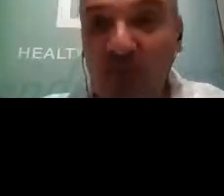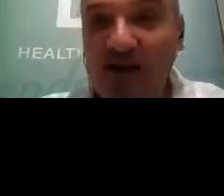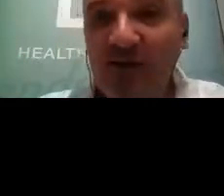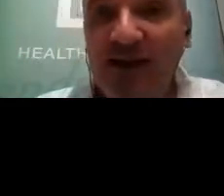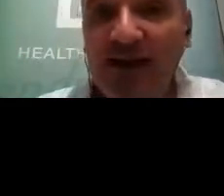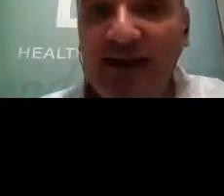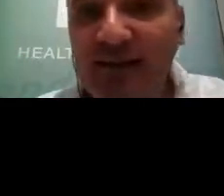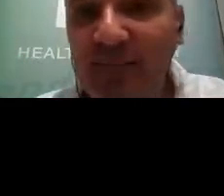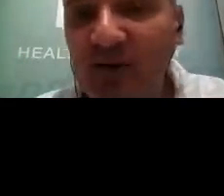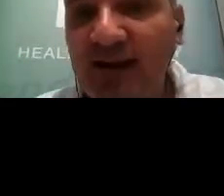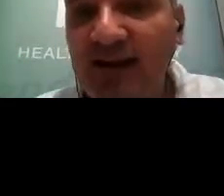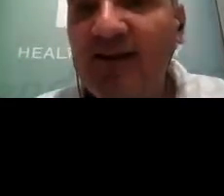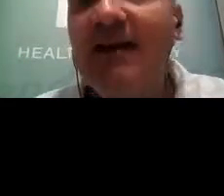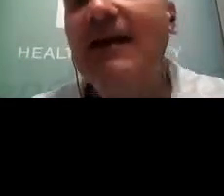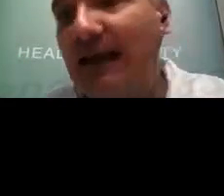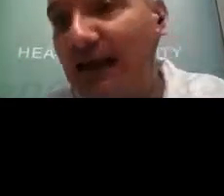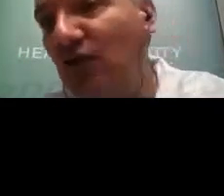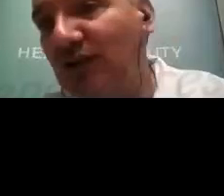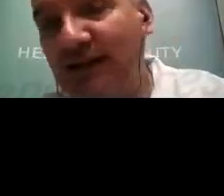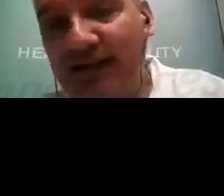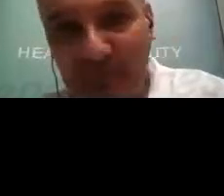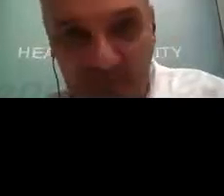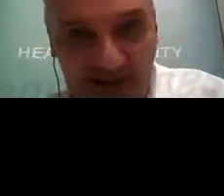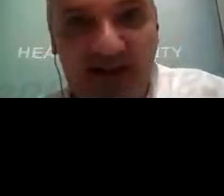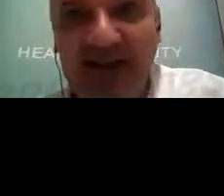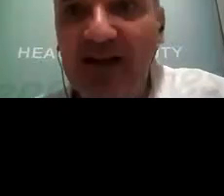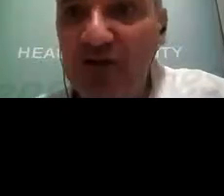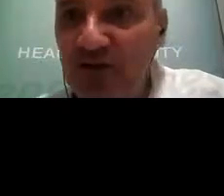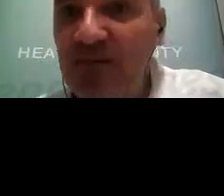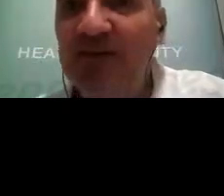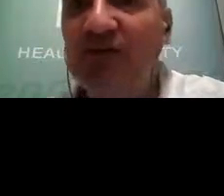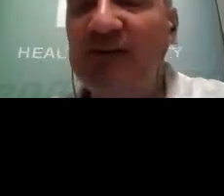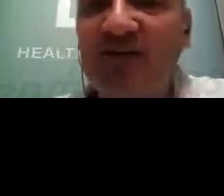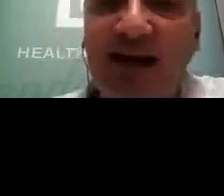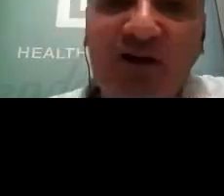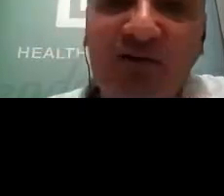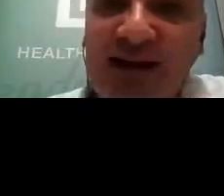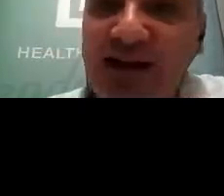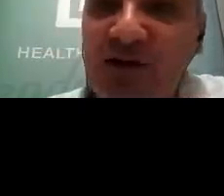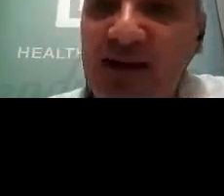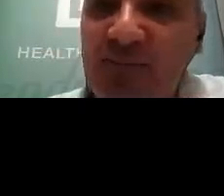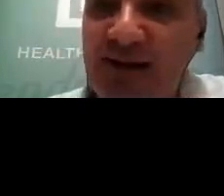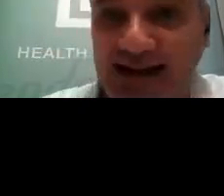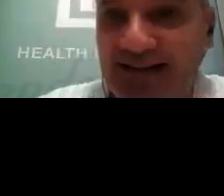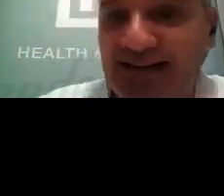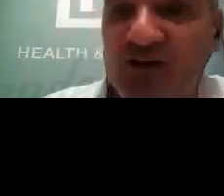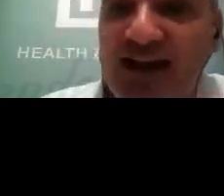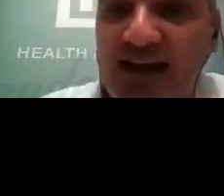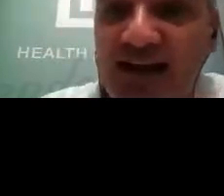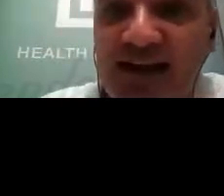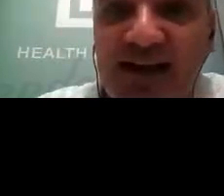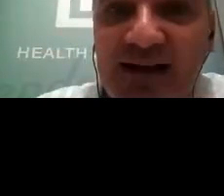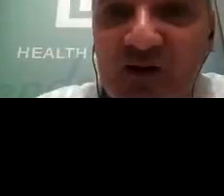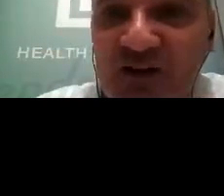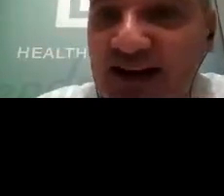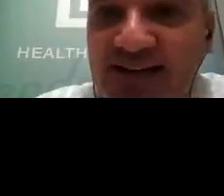un aumento de proteínas y los vitaminas, oligoelementos necesarios para que la dieta no